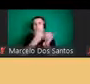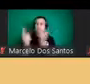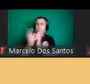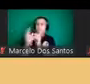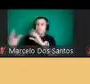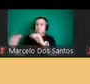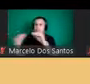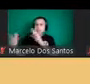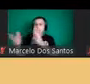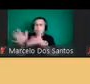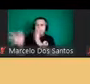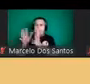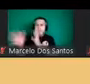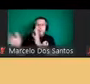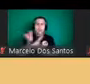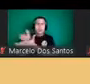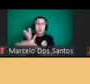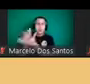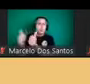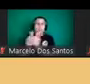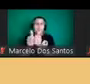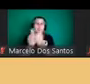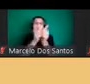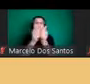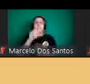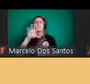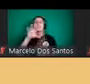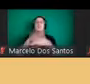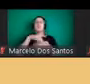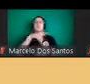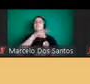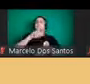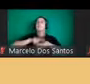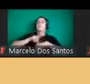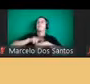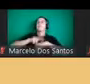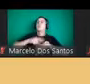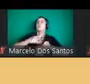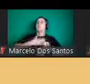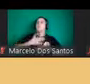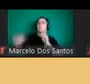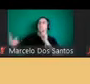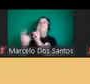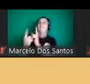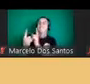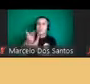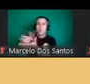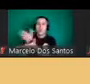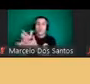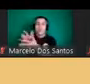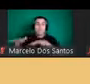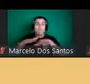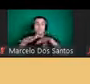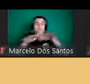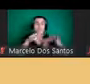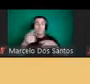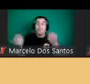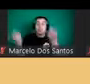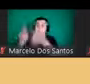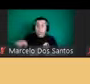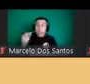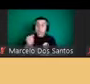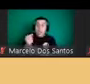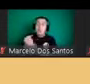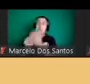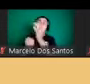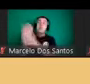persona sea de alguna manera responsable de recibir al compañero que está regresando, de darle esas orientaciones